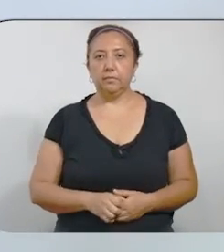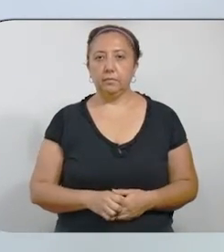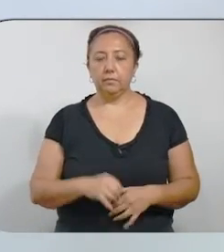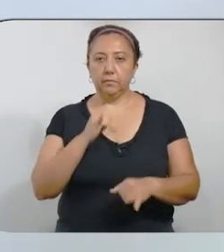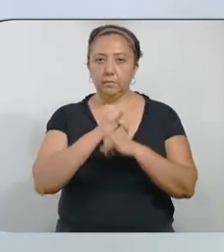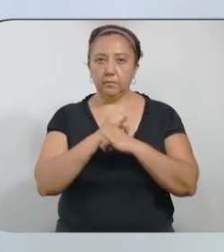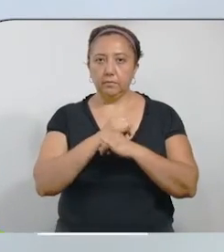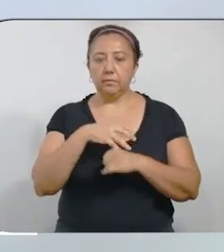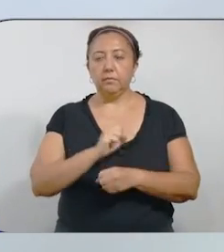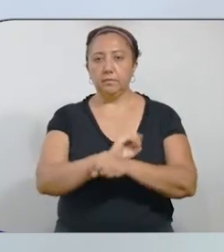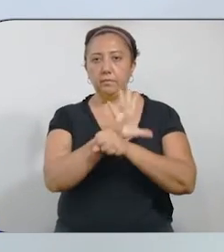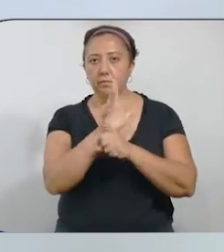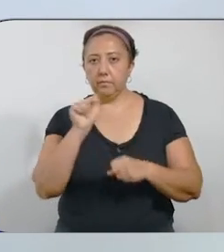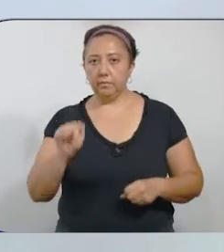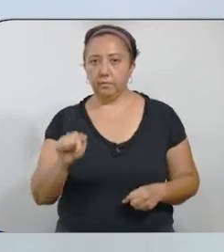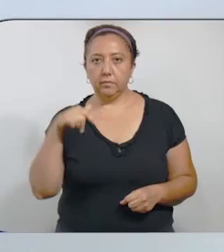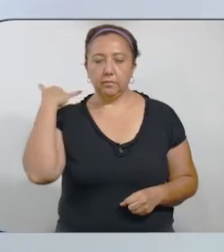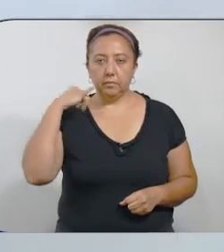La página de internet